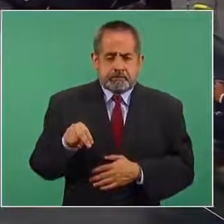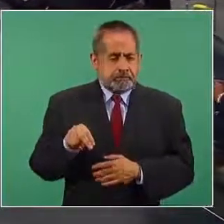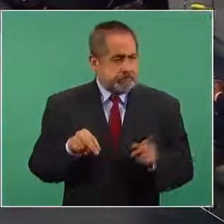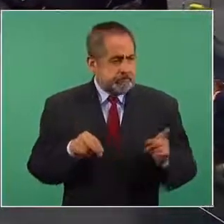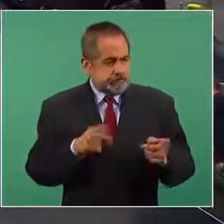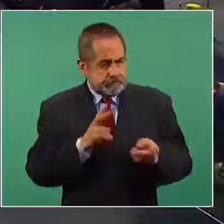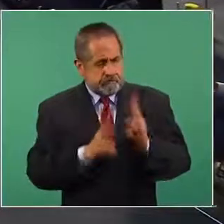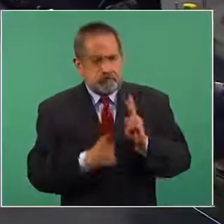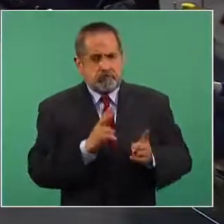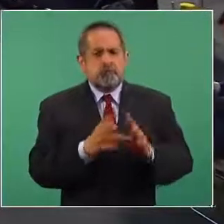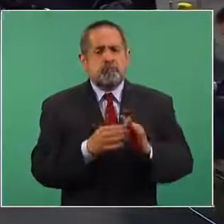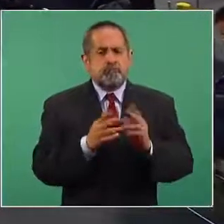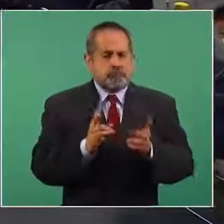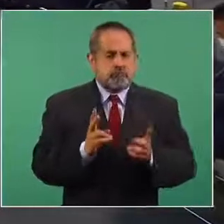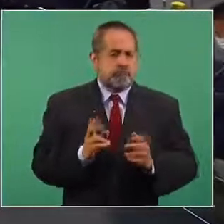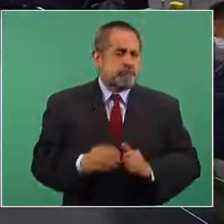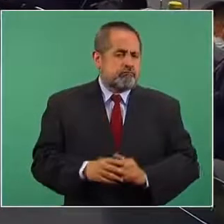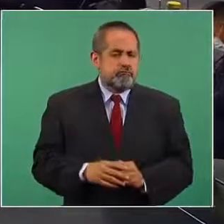se desarrolló